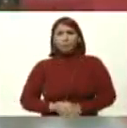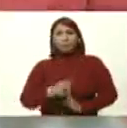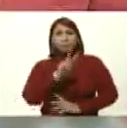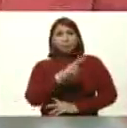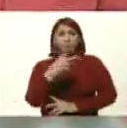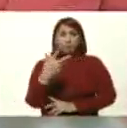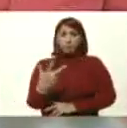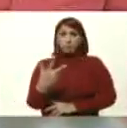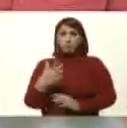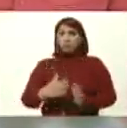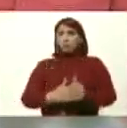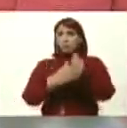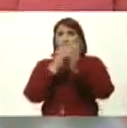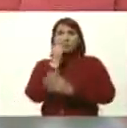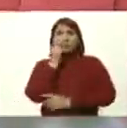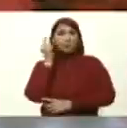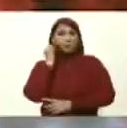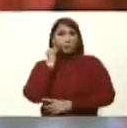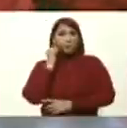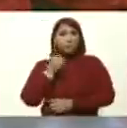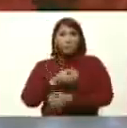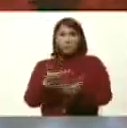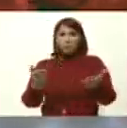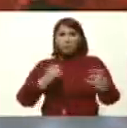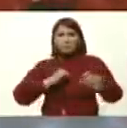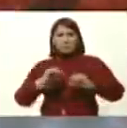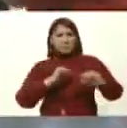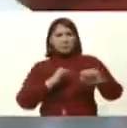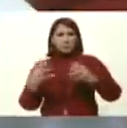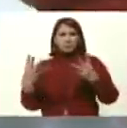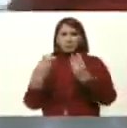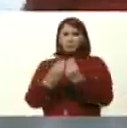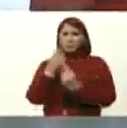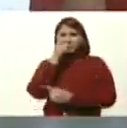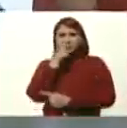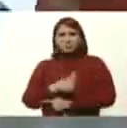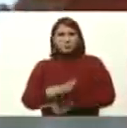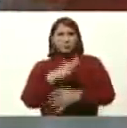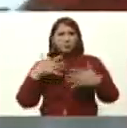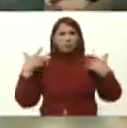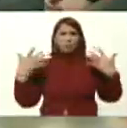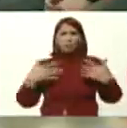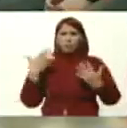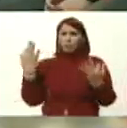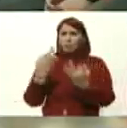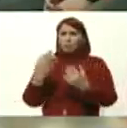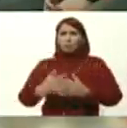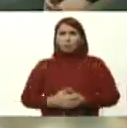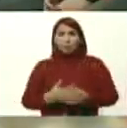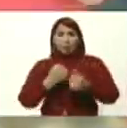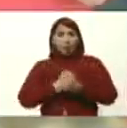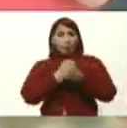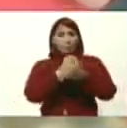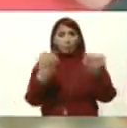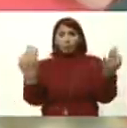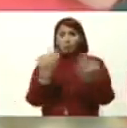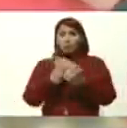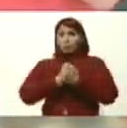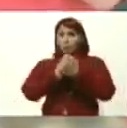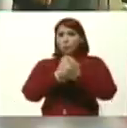23 líderes, lideresas allí moviéndose con el pueblo, con alegría, siempre con alegría, con amor, siempre con